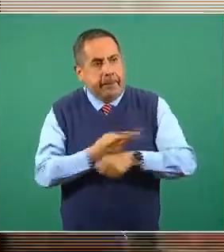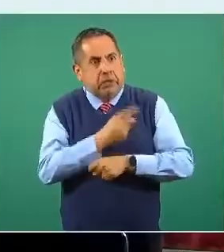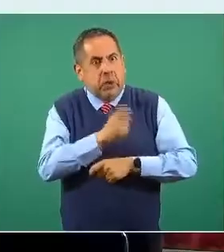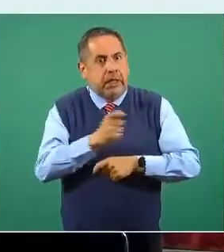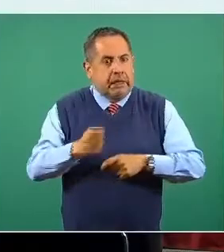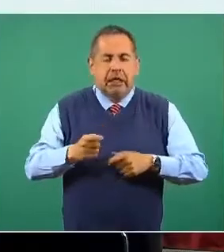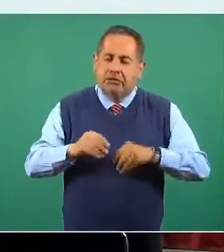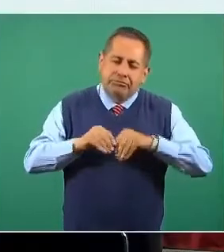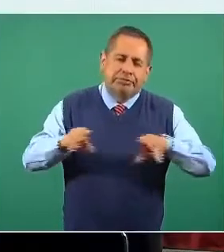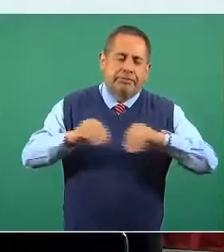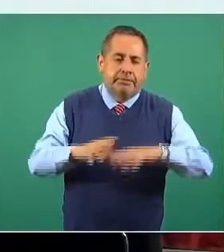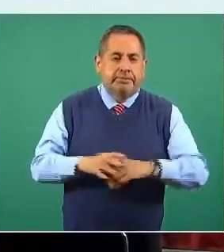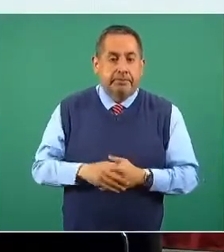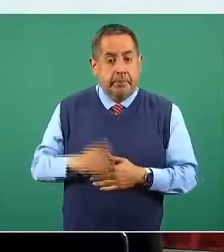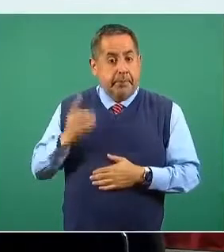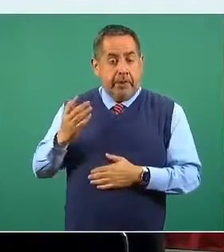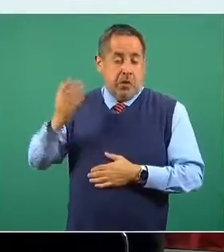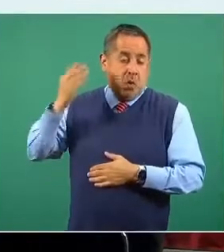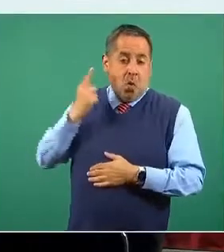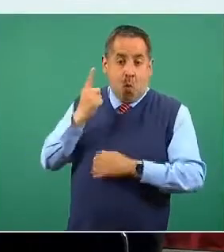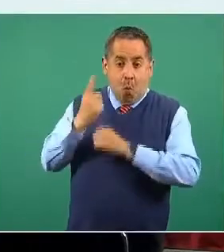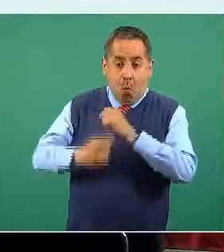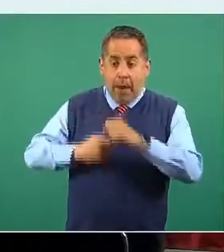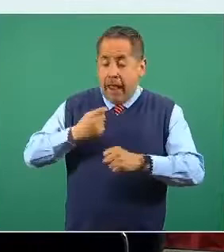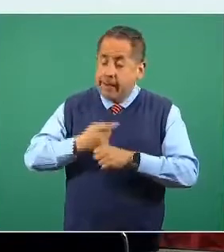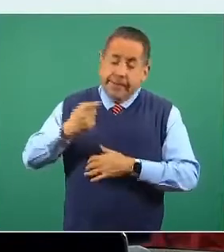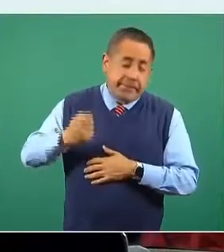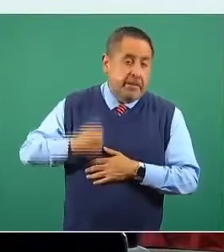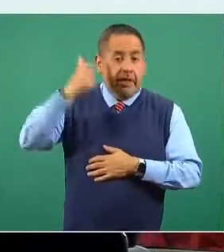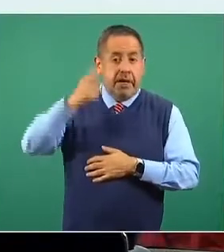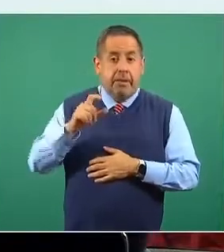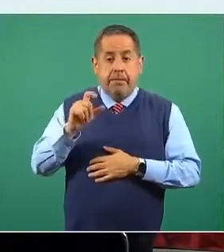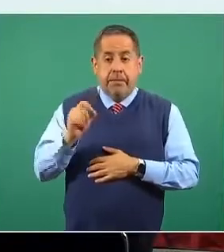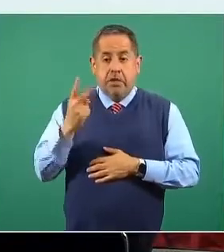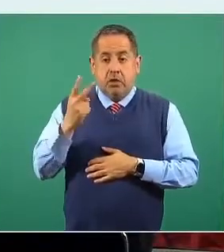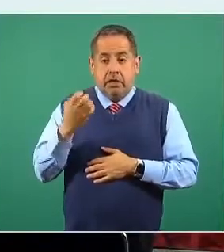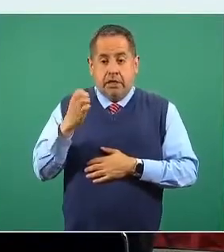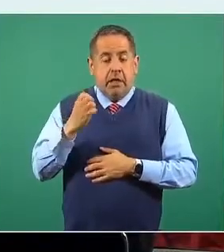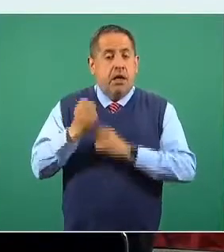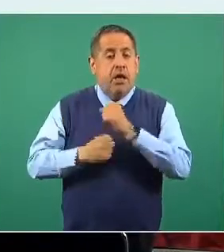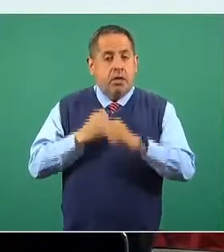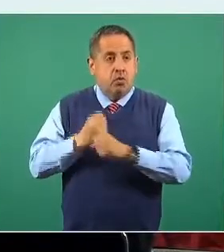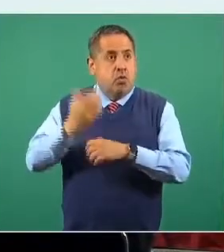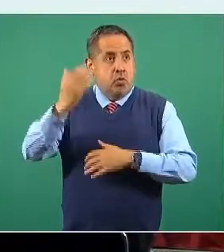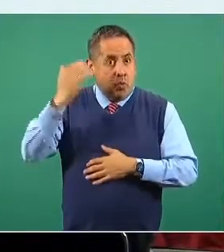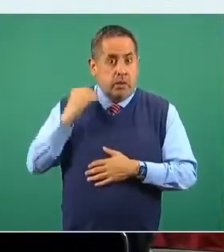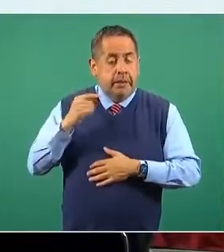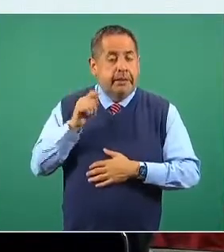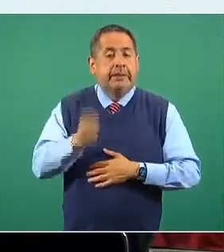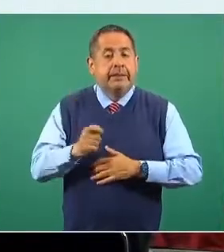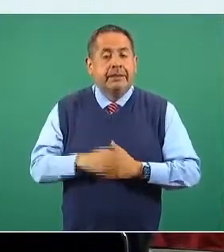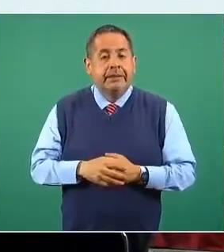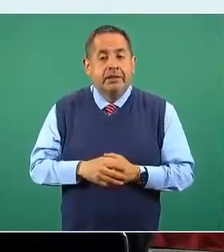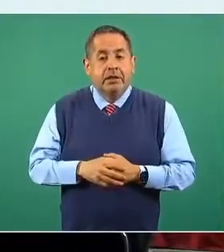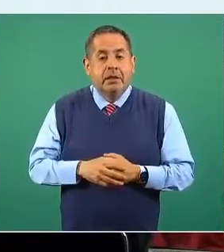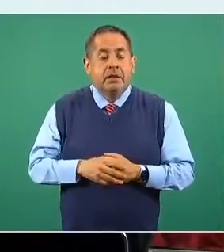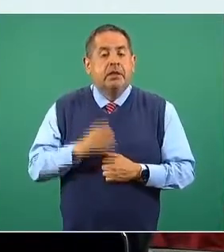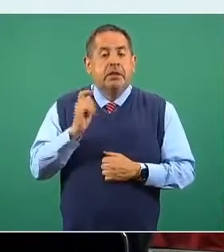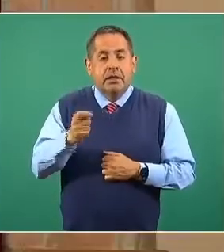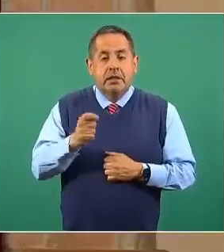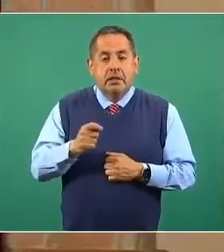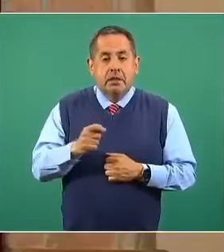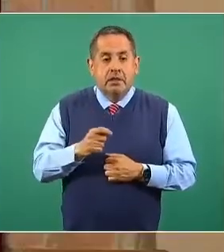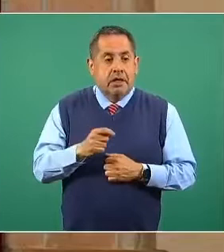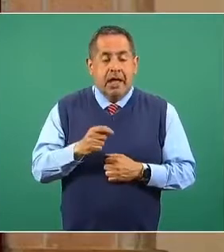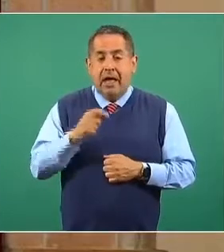enfermedad. Cuando se daba esta primera conferencia de prensa, ya el 22 de enero del año pasado, habían al menos sucedido ya